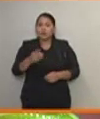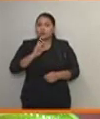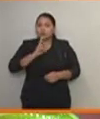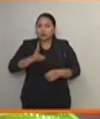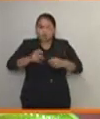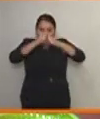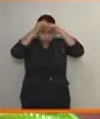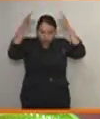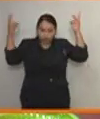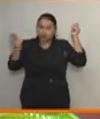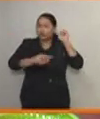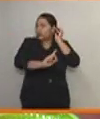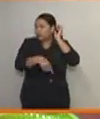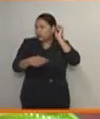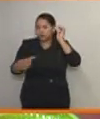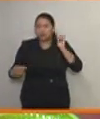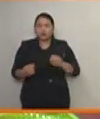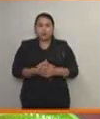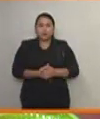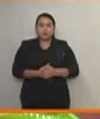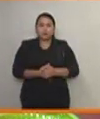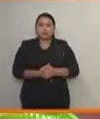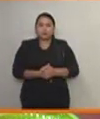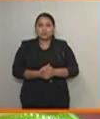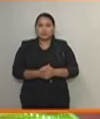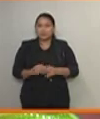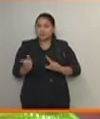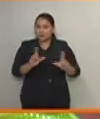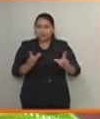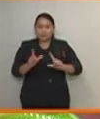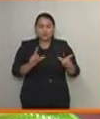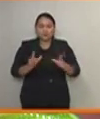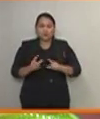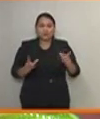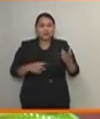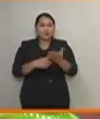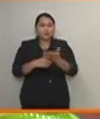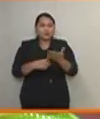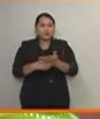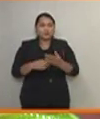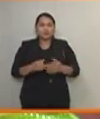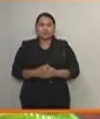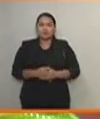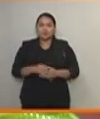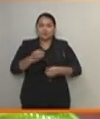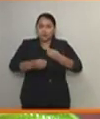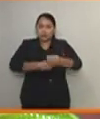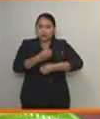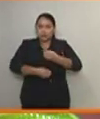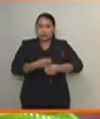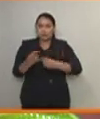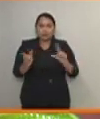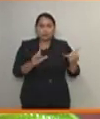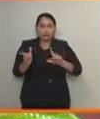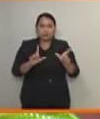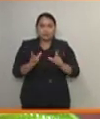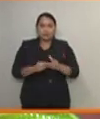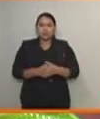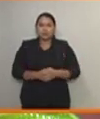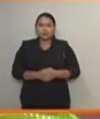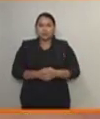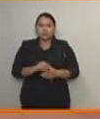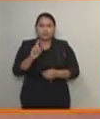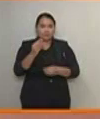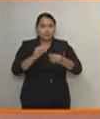tus sueños una realidad con la diaria. Así que vayan preparando sus boletos, nuestras esferas ya están en movimiento.